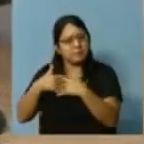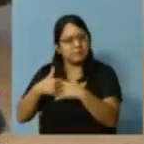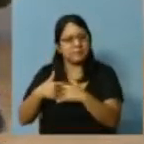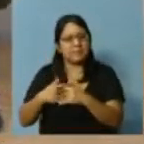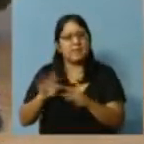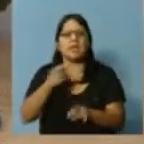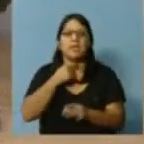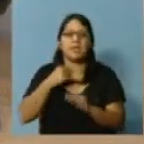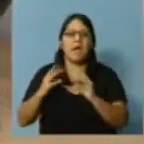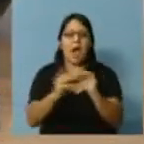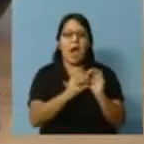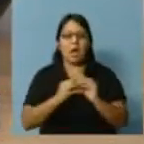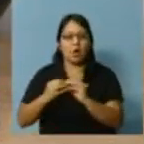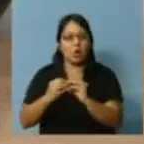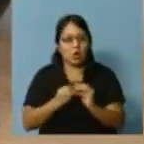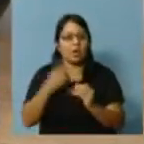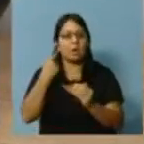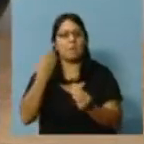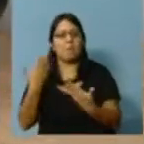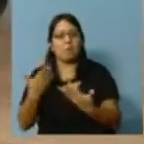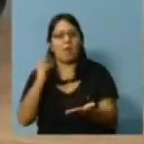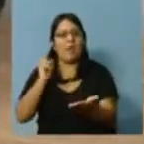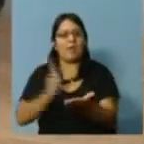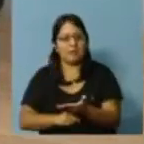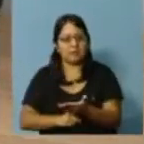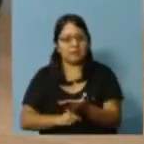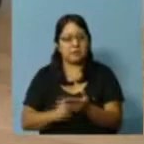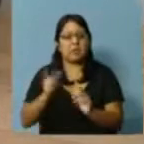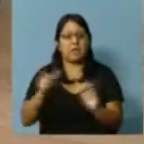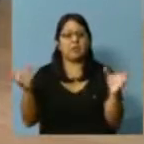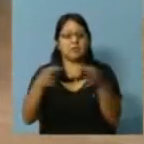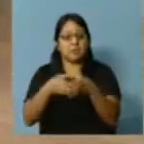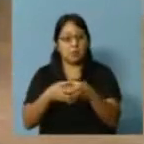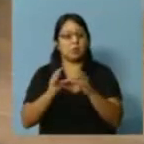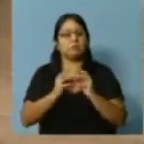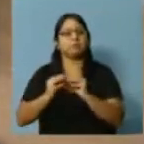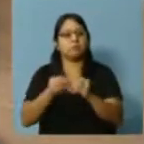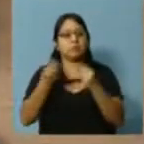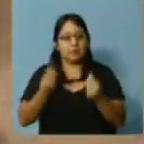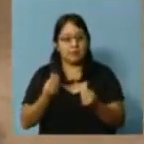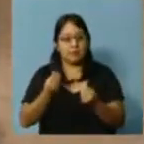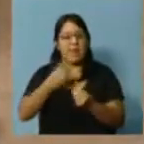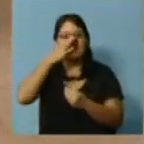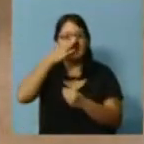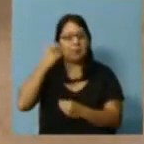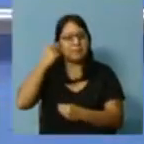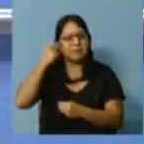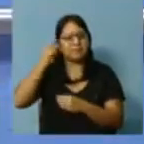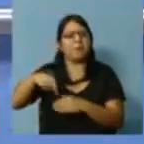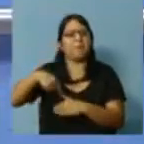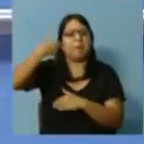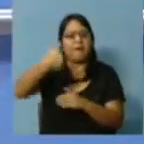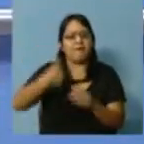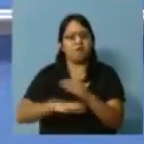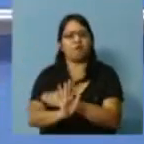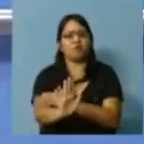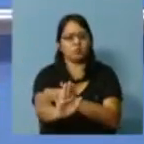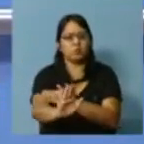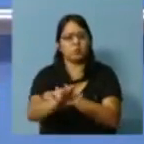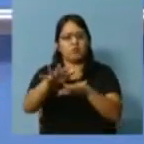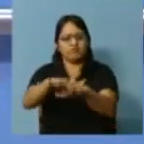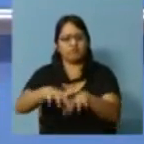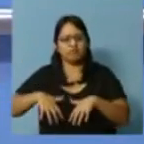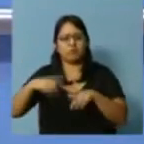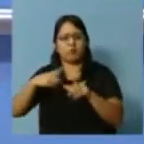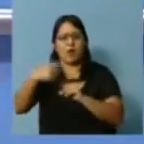en lo posible la semana que viene una reunión y entrar a pensar ya en la próxima cosecha como lo estamos haciendo buscar